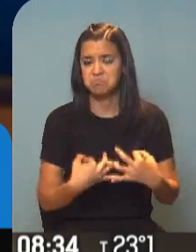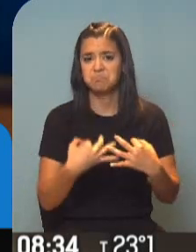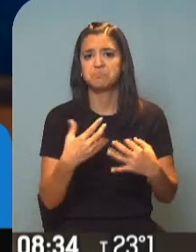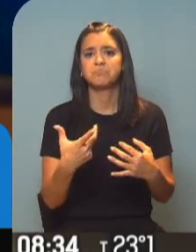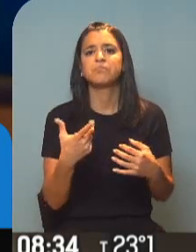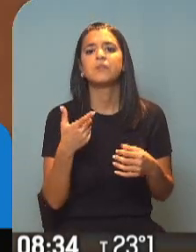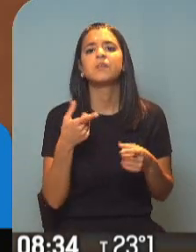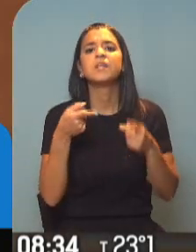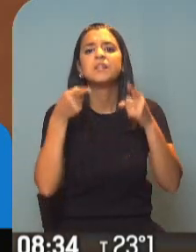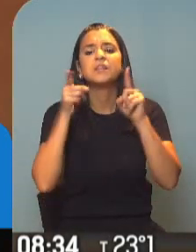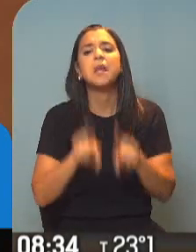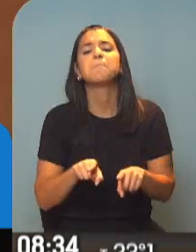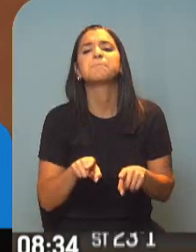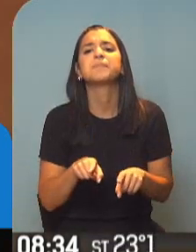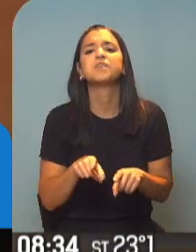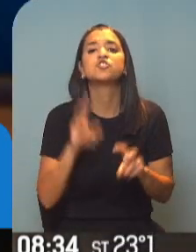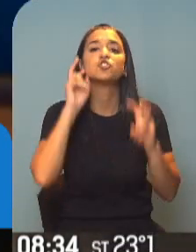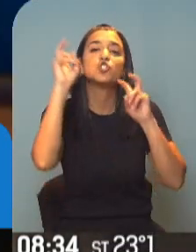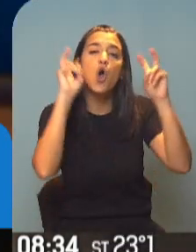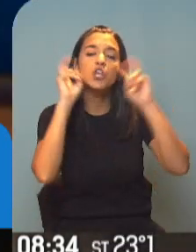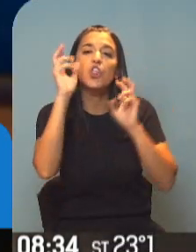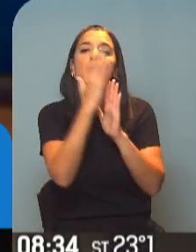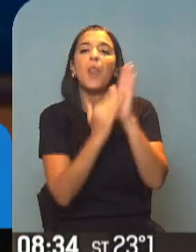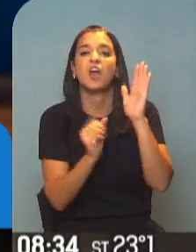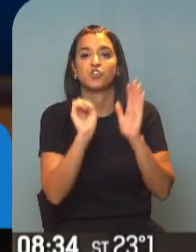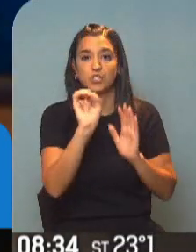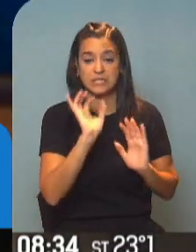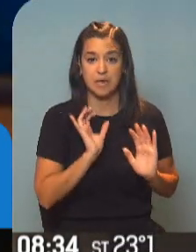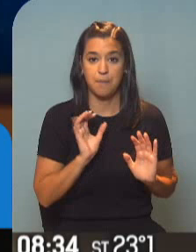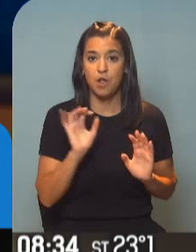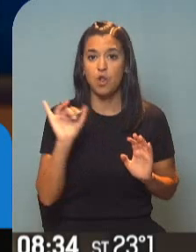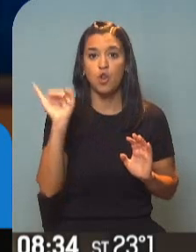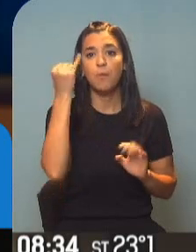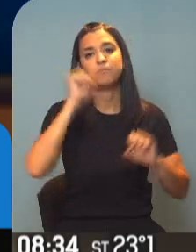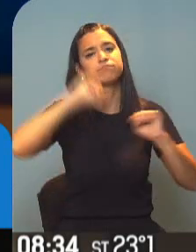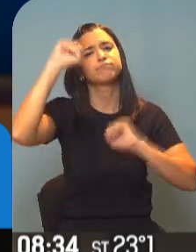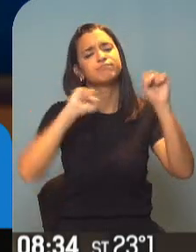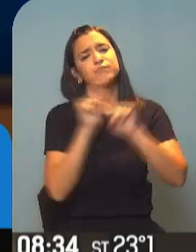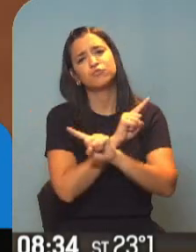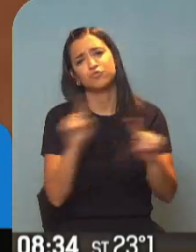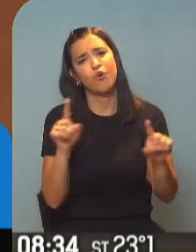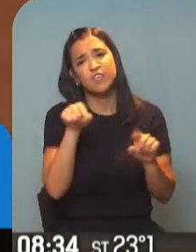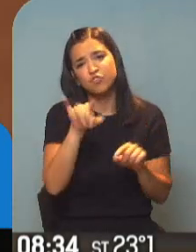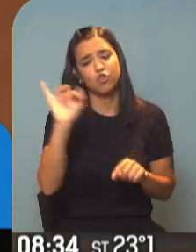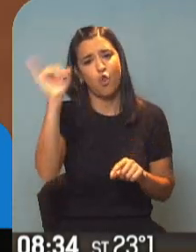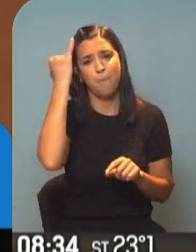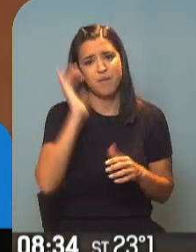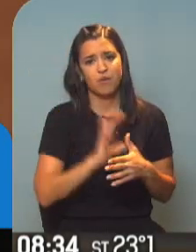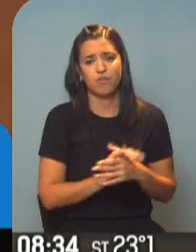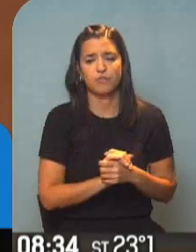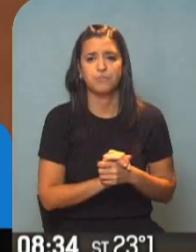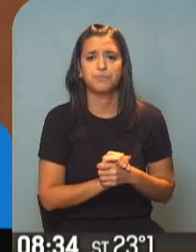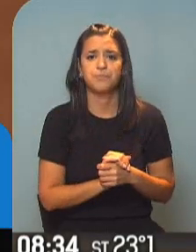compresivo sabía si los sonidos blancos y lo mejor no uses pirotecnia se sigue tal cual y